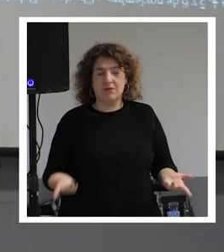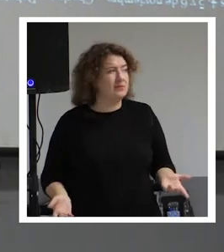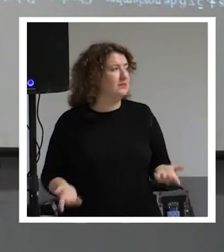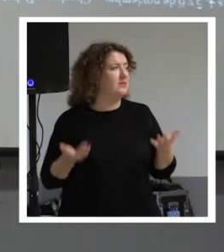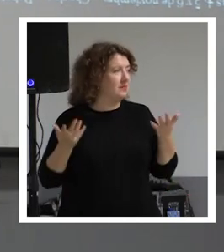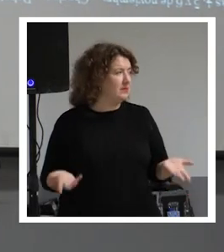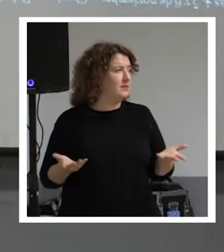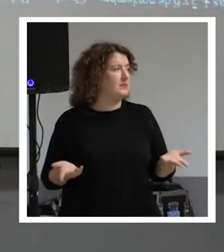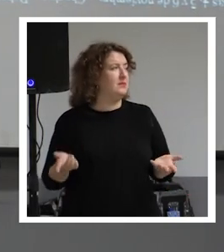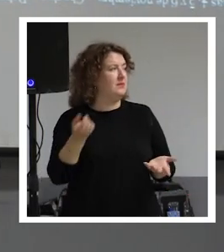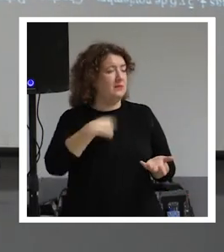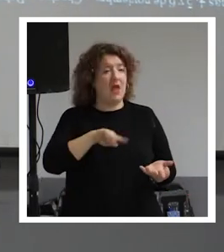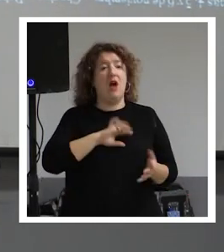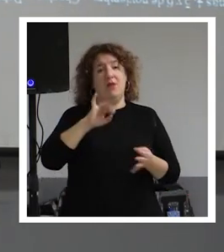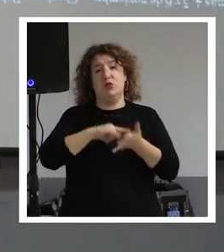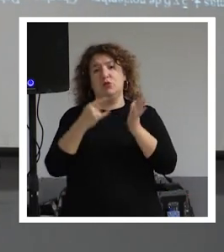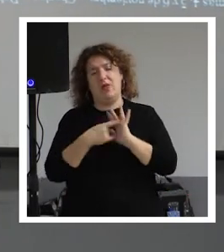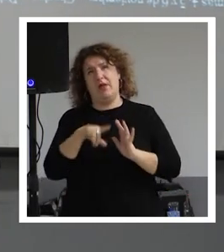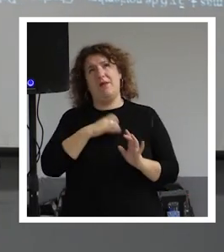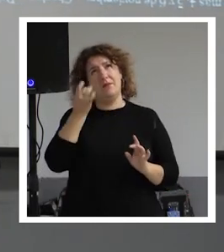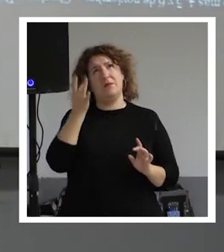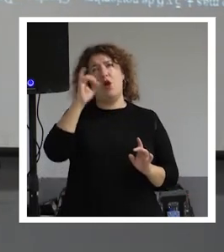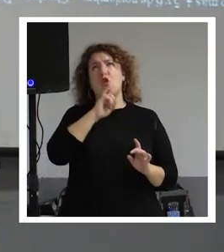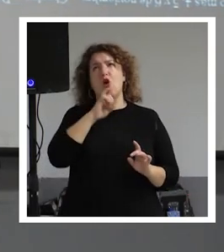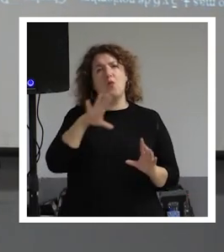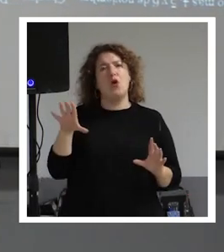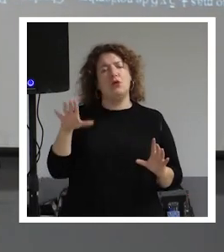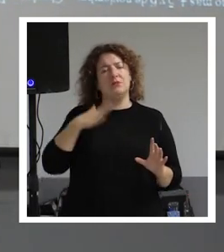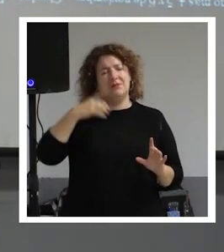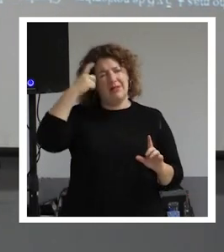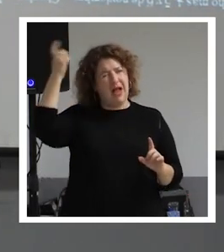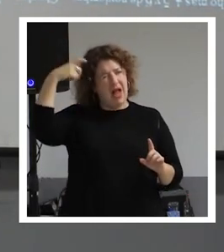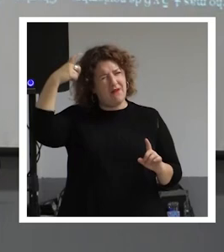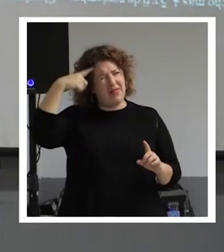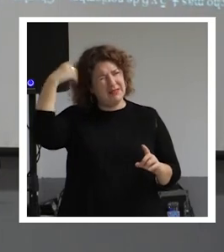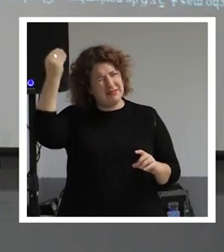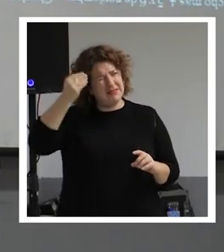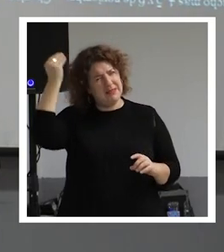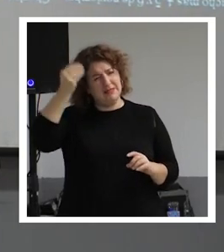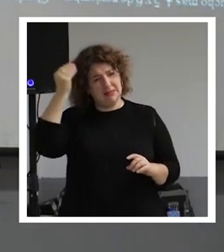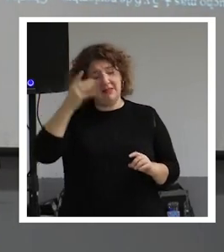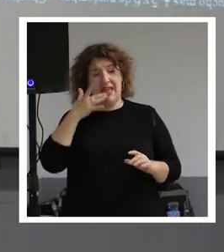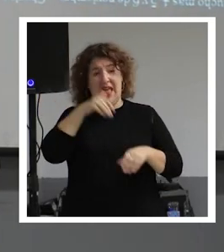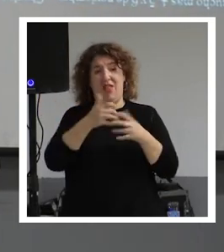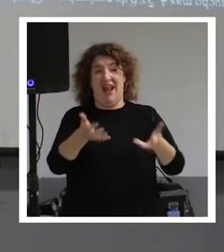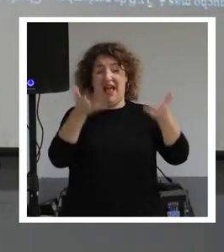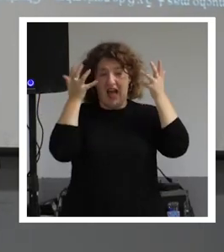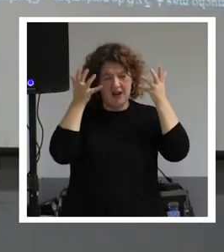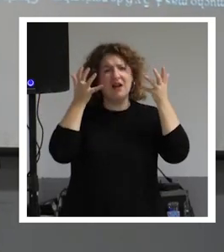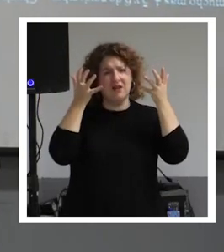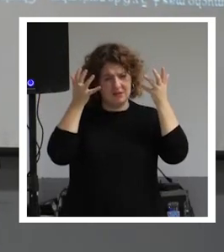que inventaron a tu espaldas son malos era verosímil era verosímil si es que no habían participado